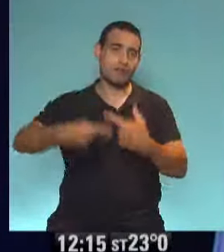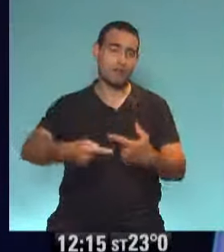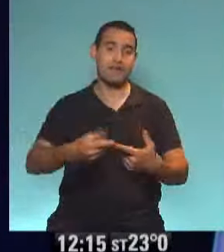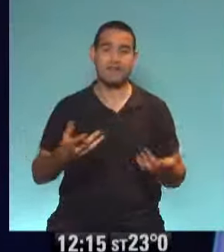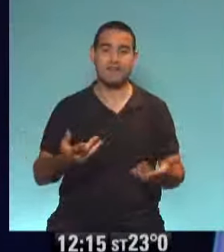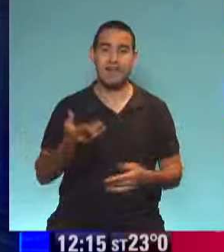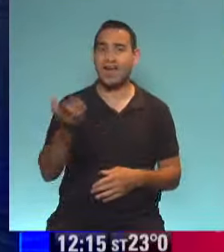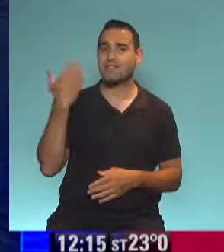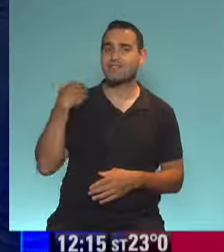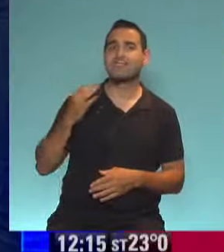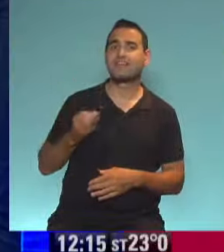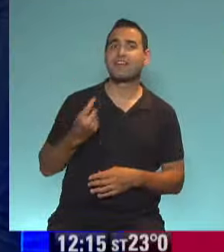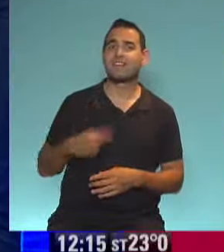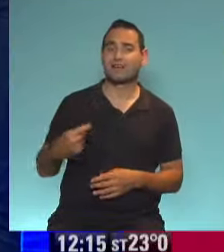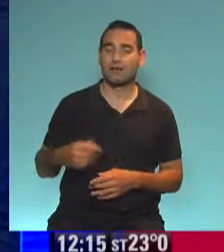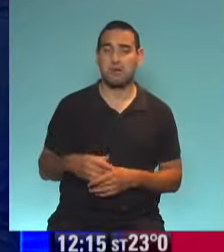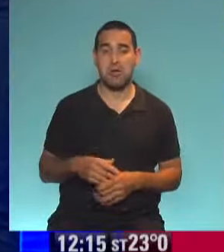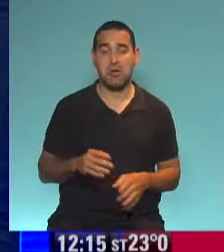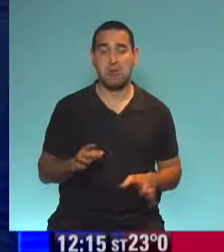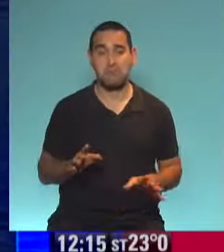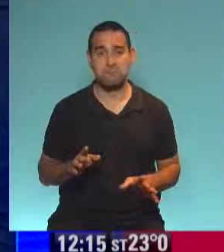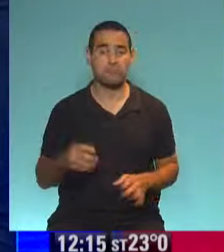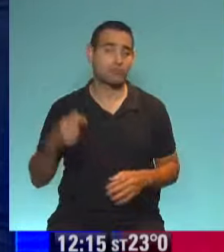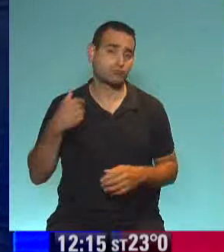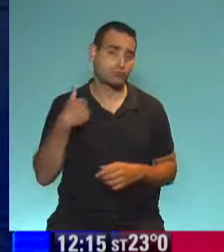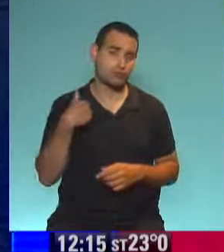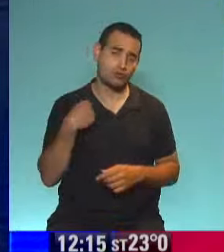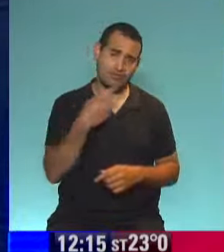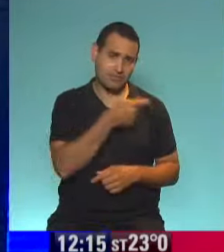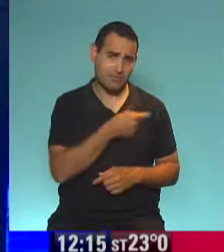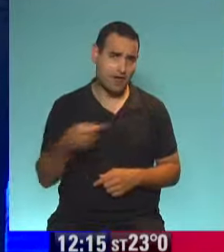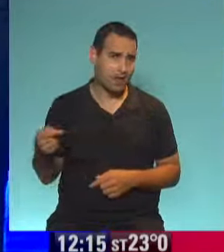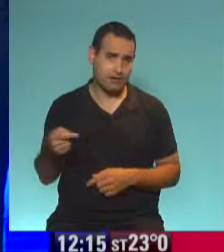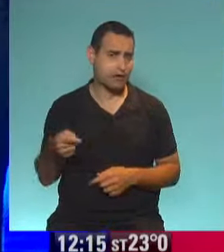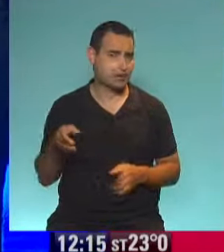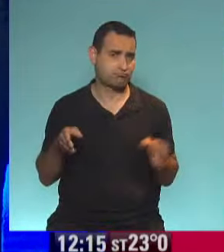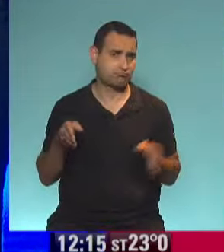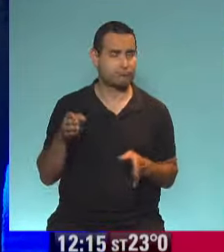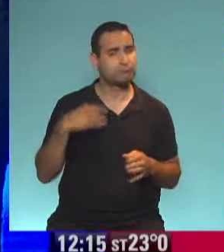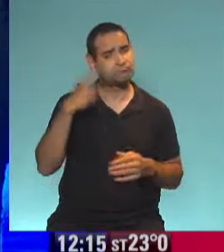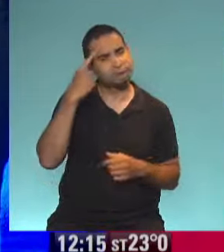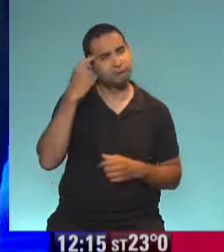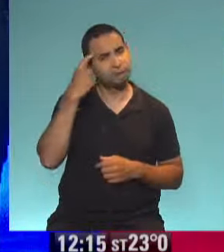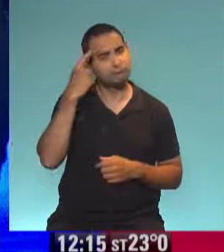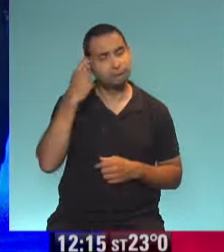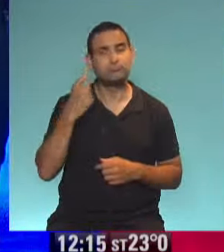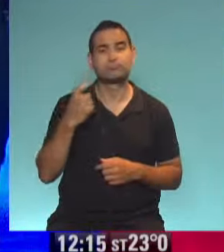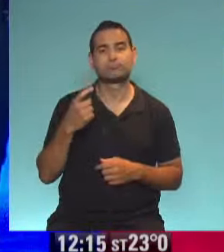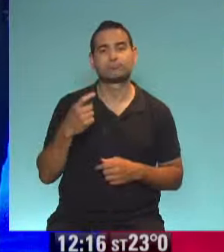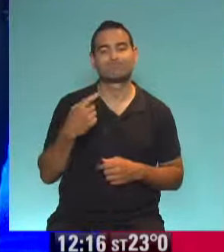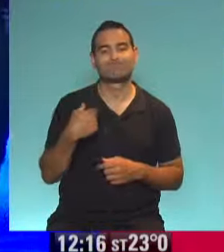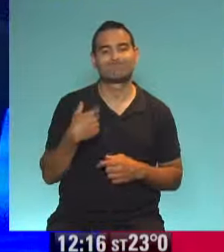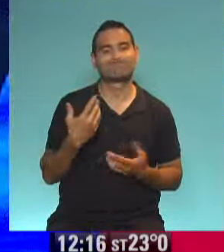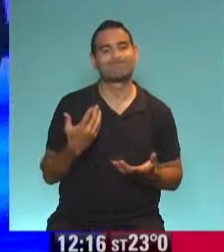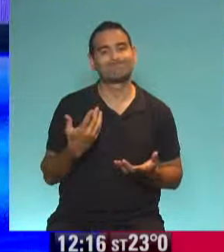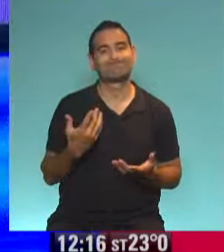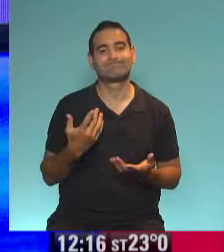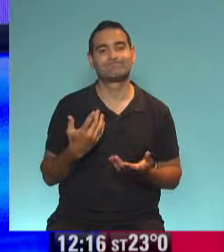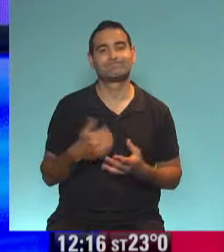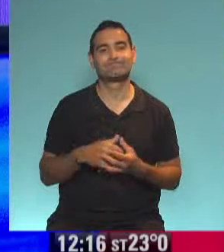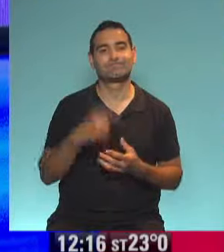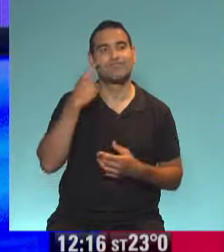antes de empezar esta semana? Bueno, a mí me llamó a la reflexión toda la semana todos los temas que íbamos aprendiendo, y es inevitable atravesarlo